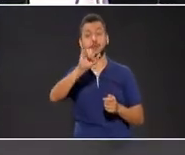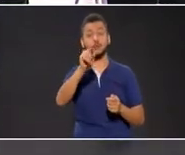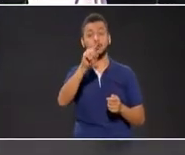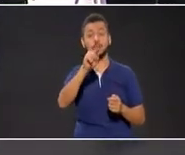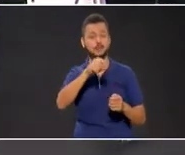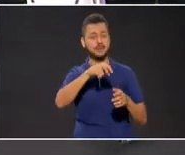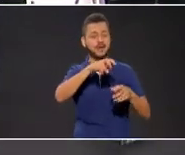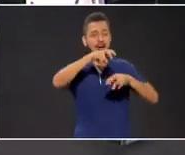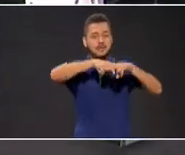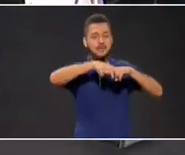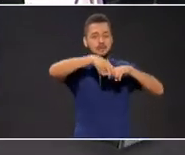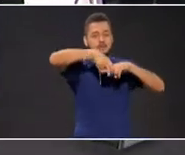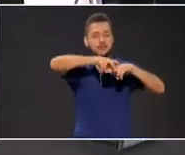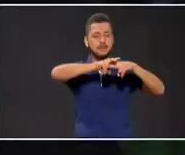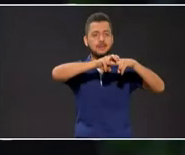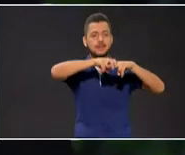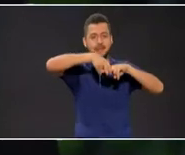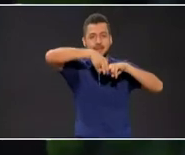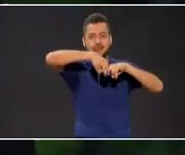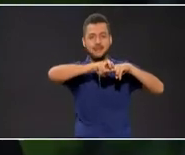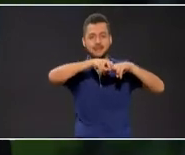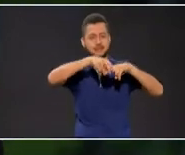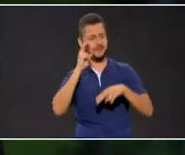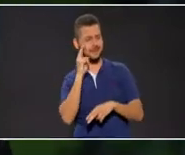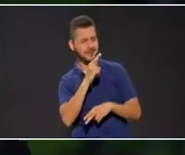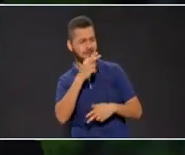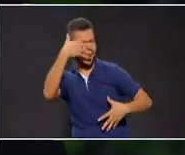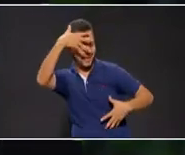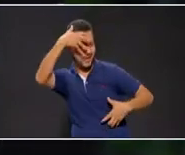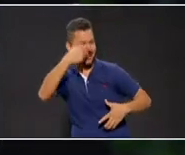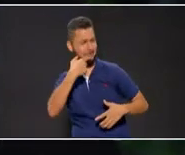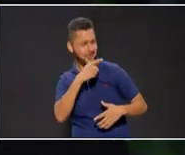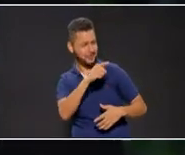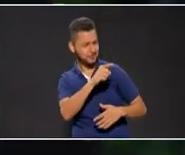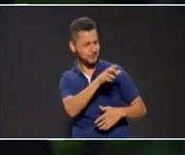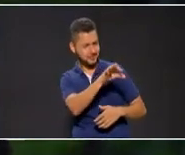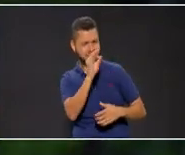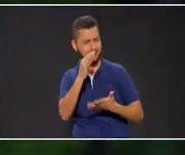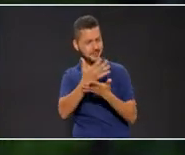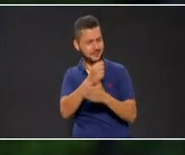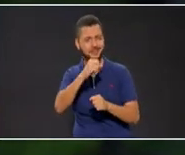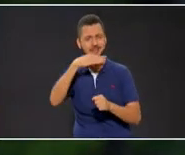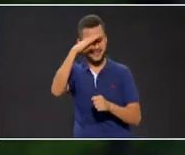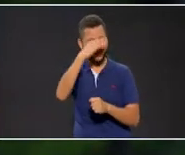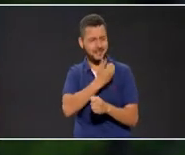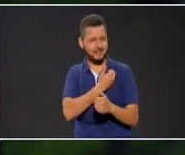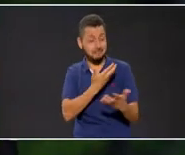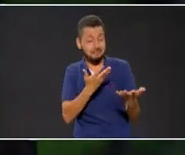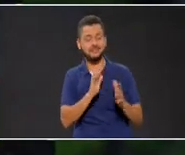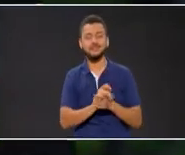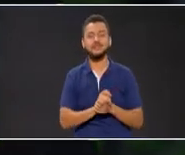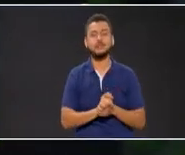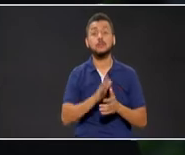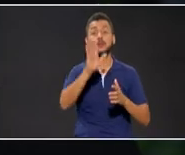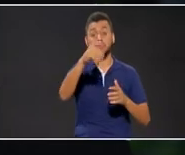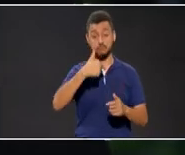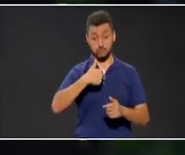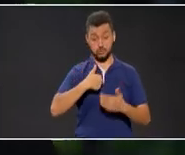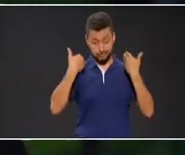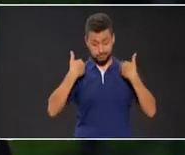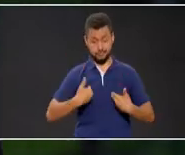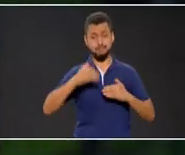violencia intrafamiliar fuerte en la ciudad de medellín tenemos que combatir con mano fuerte los feminicidios en la